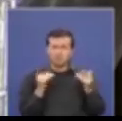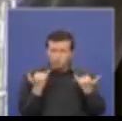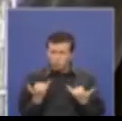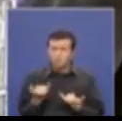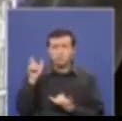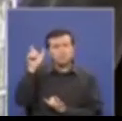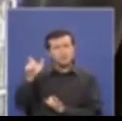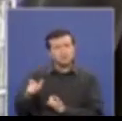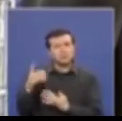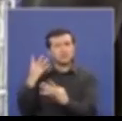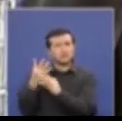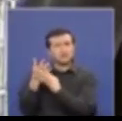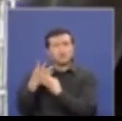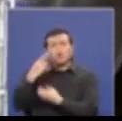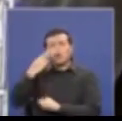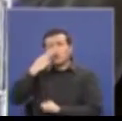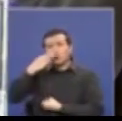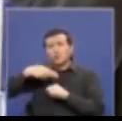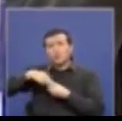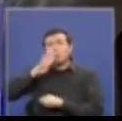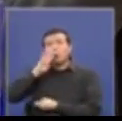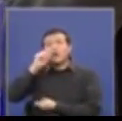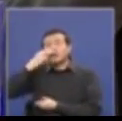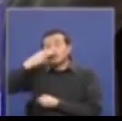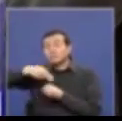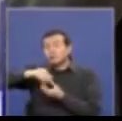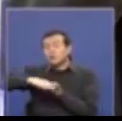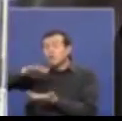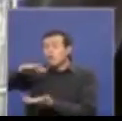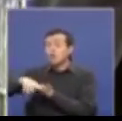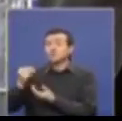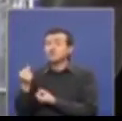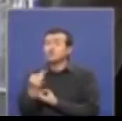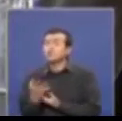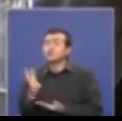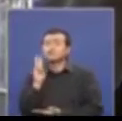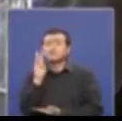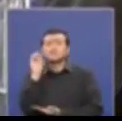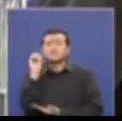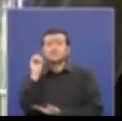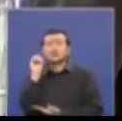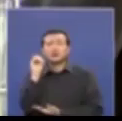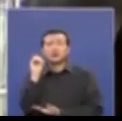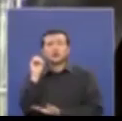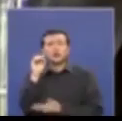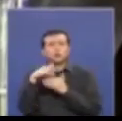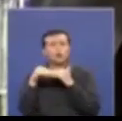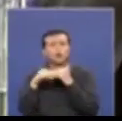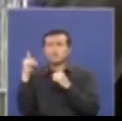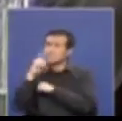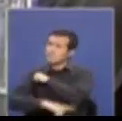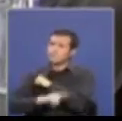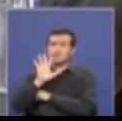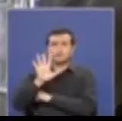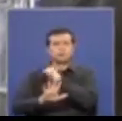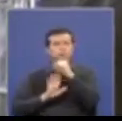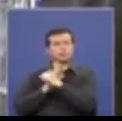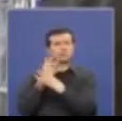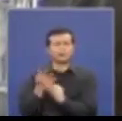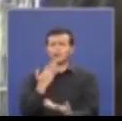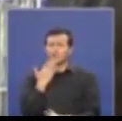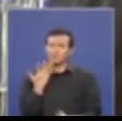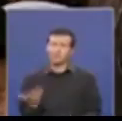un ciudadano que por 40 galones de gasolina, valor $60, fue condenado a 5 años de